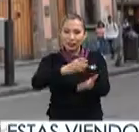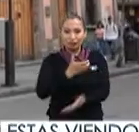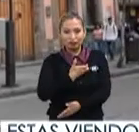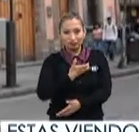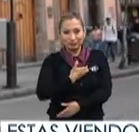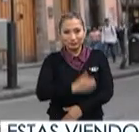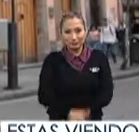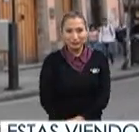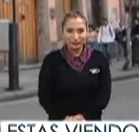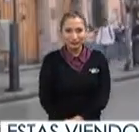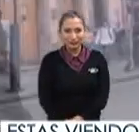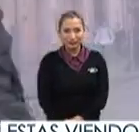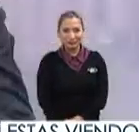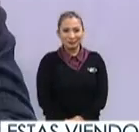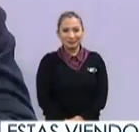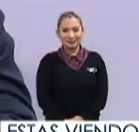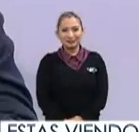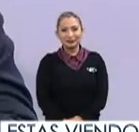Histórico.